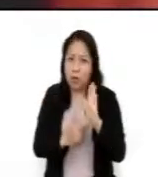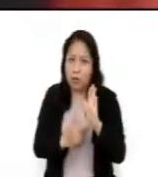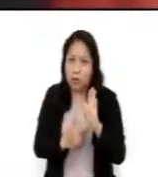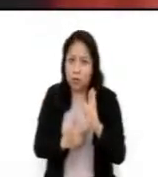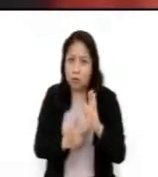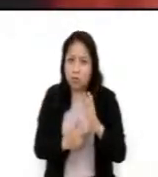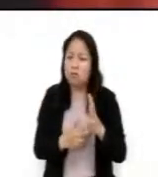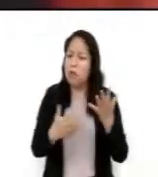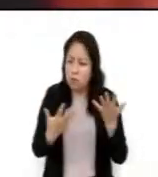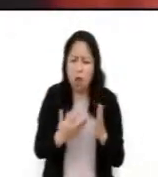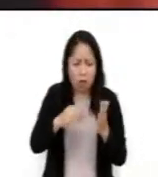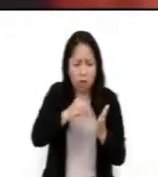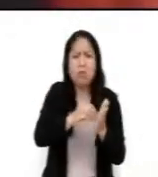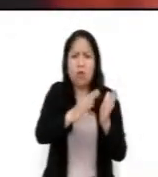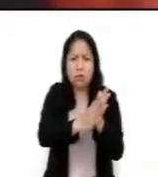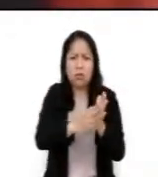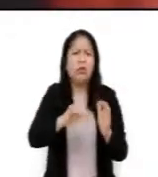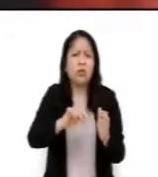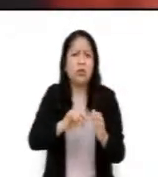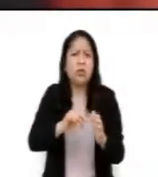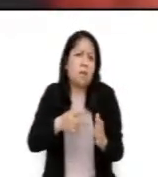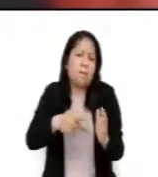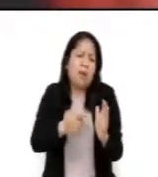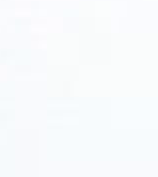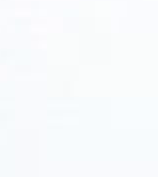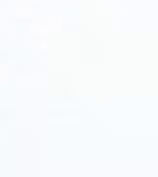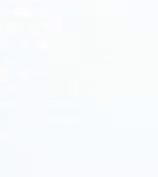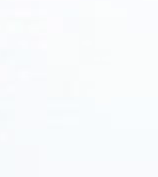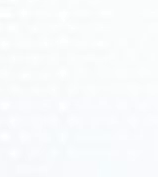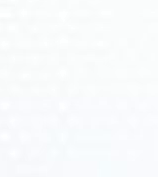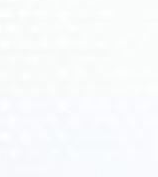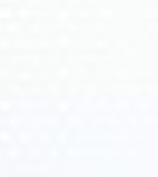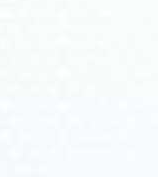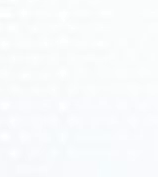en la práctica ya desde hace más de un año se viene haciendo.